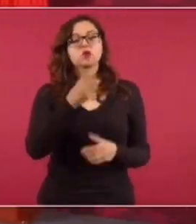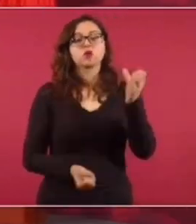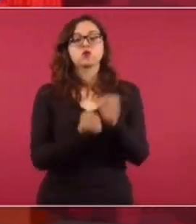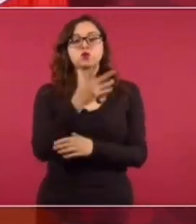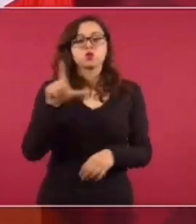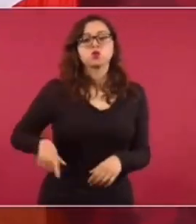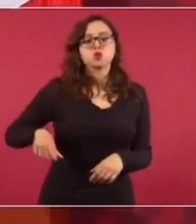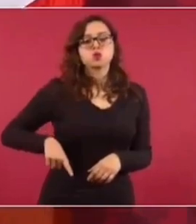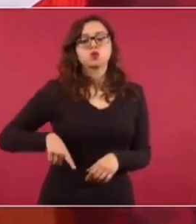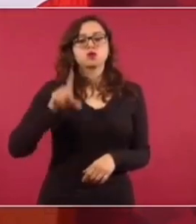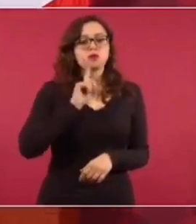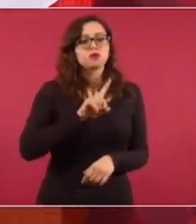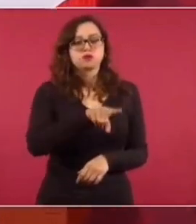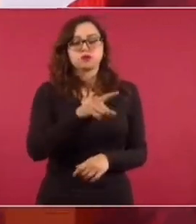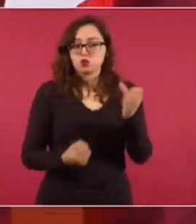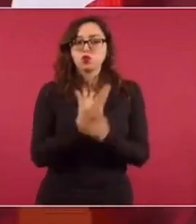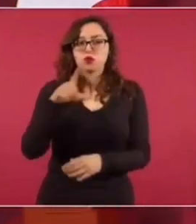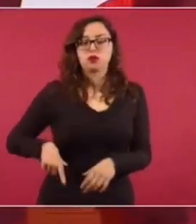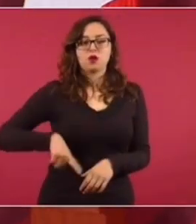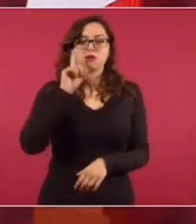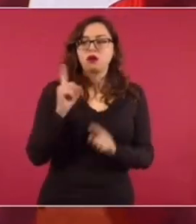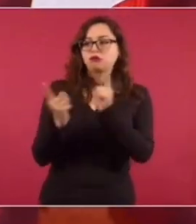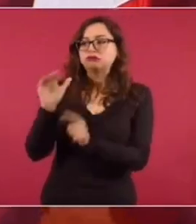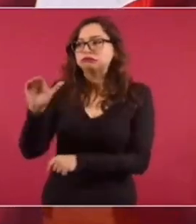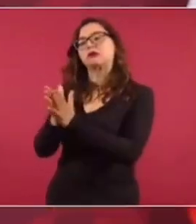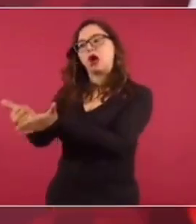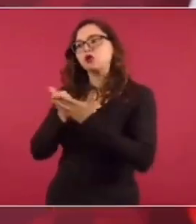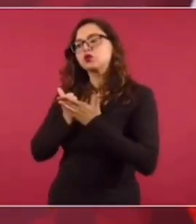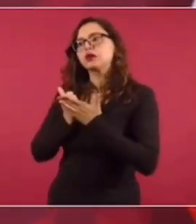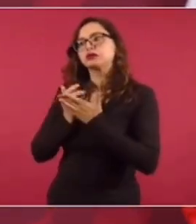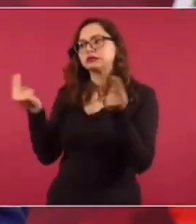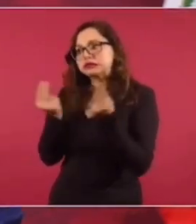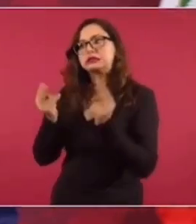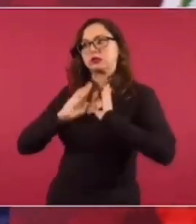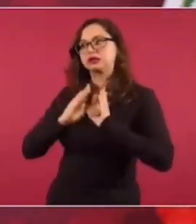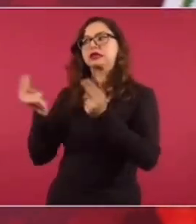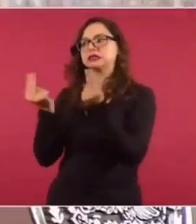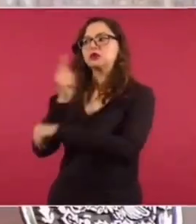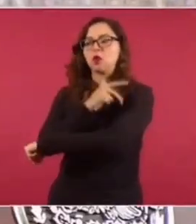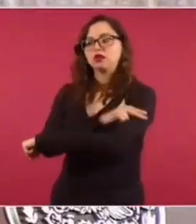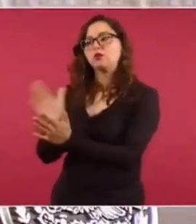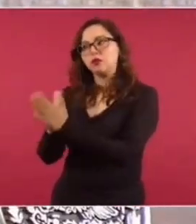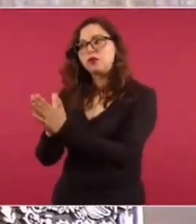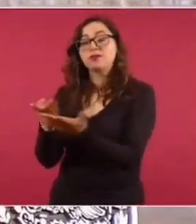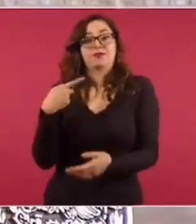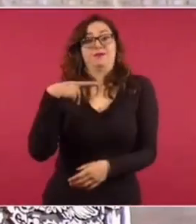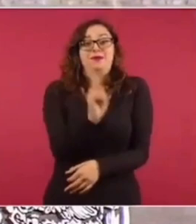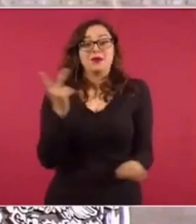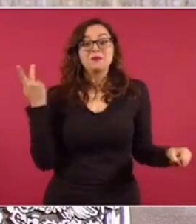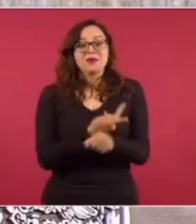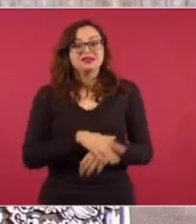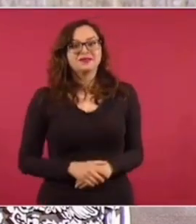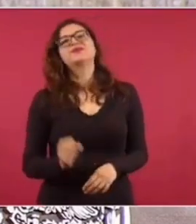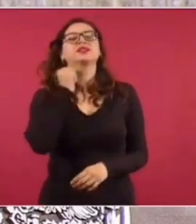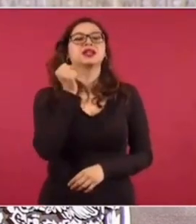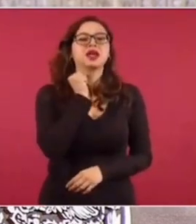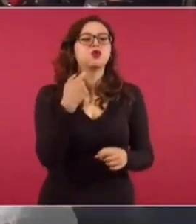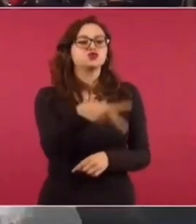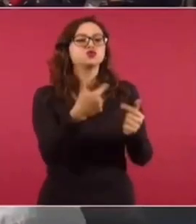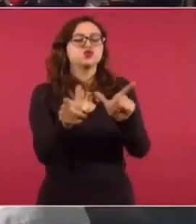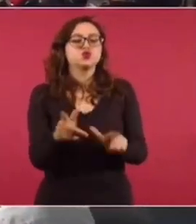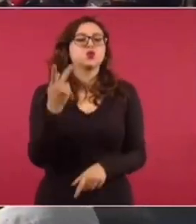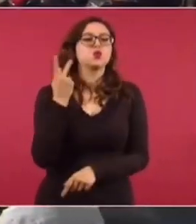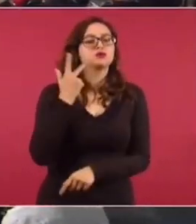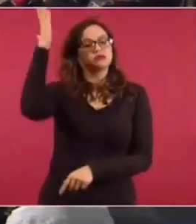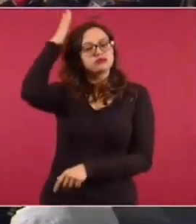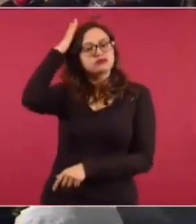gobernadora que quiere el apoyo de la Guardia Nacional y del Ejército. Pero los líderes de su partido están en